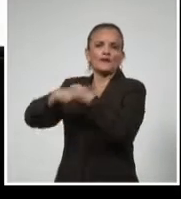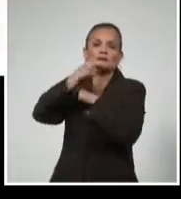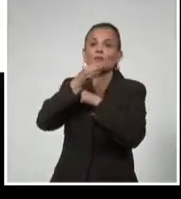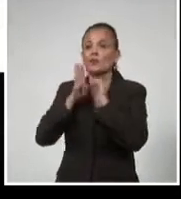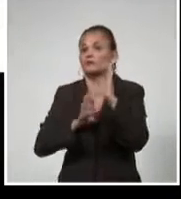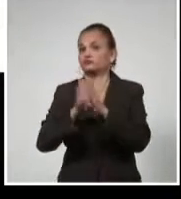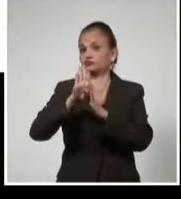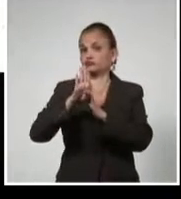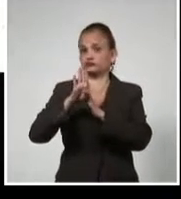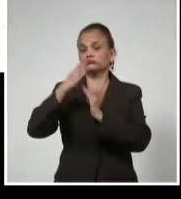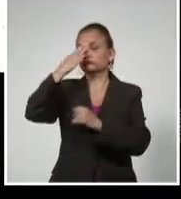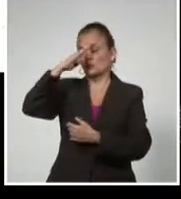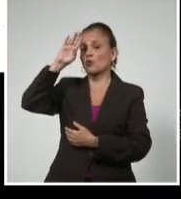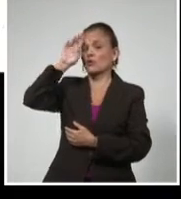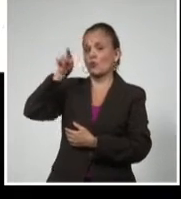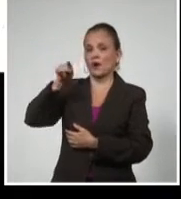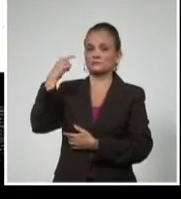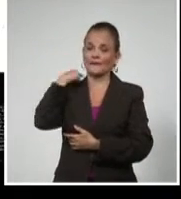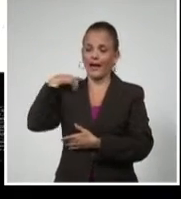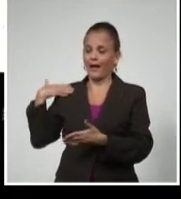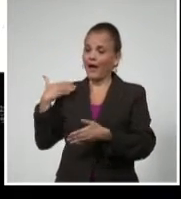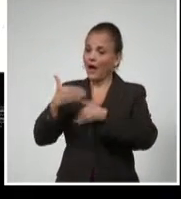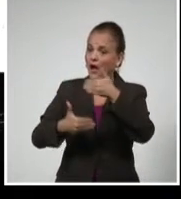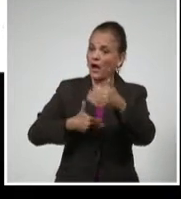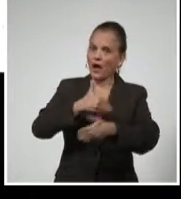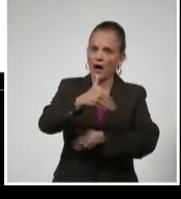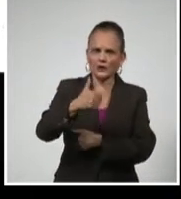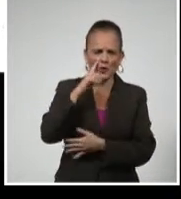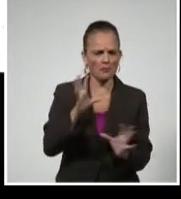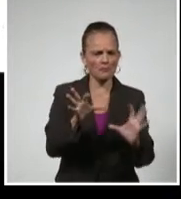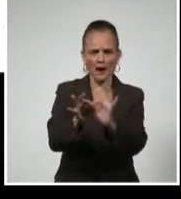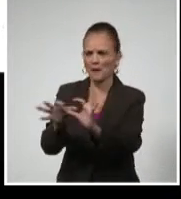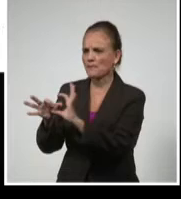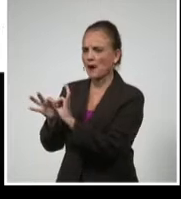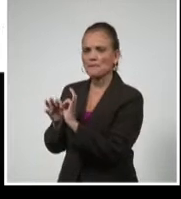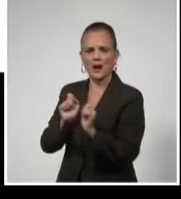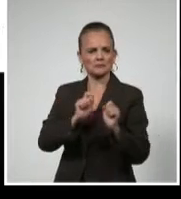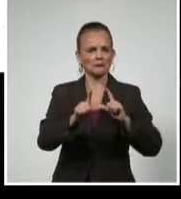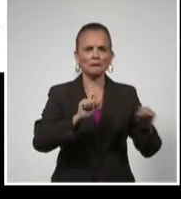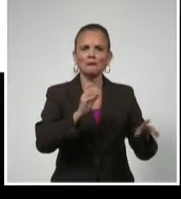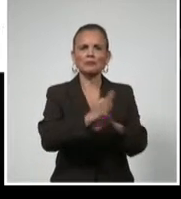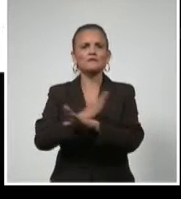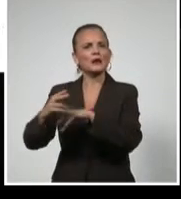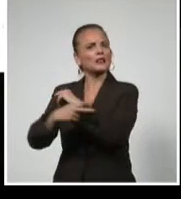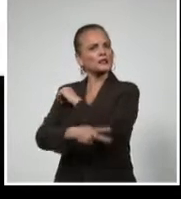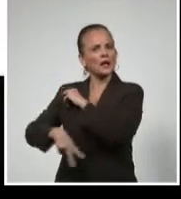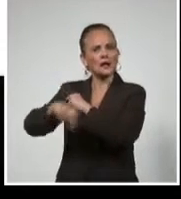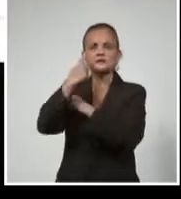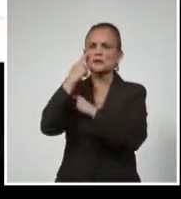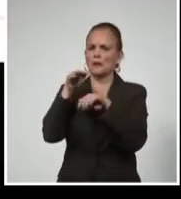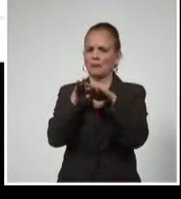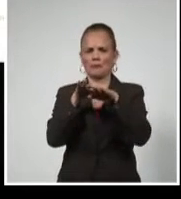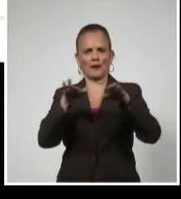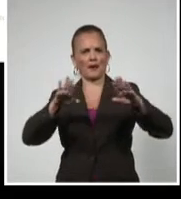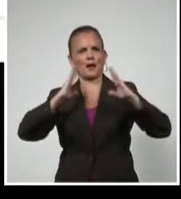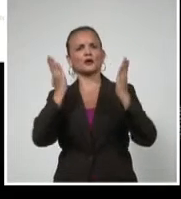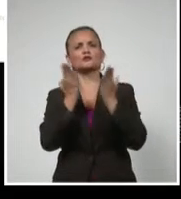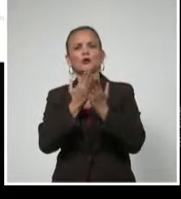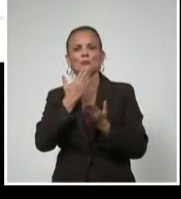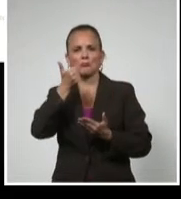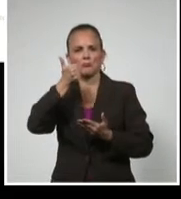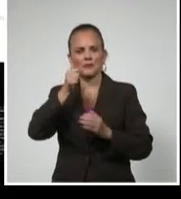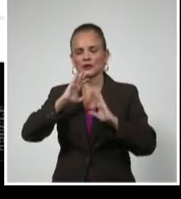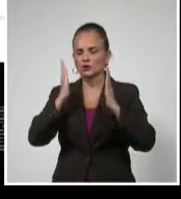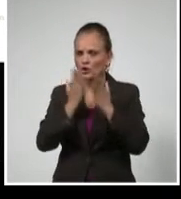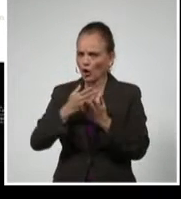últimos años, la nación caribeña ha consolidado negocios gracias a atractivos como su estabilidad política, social y jurídica, la existencia